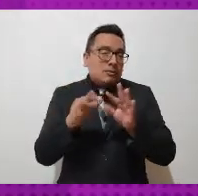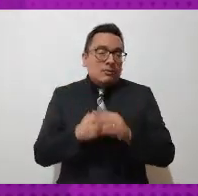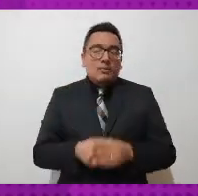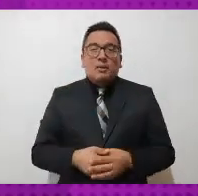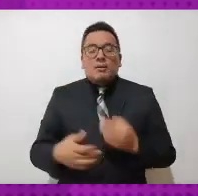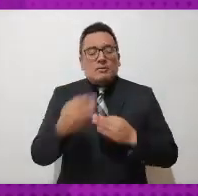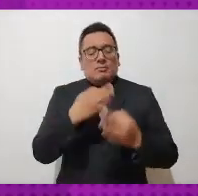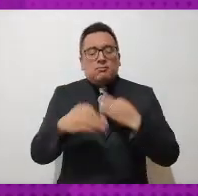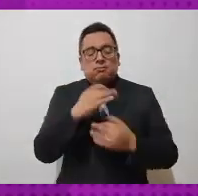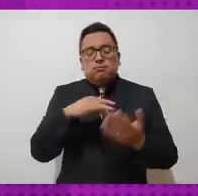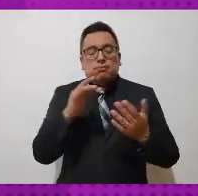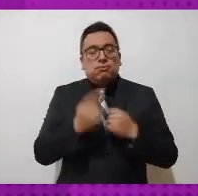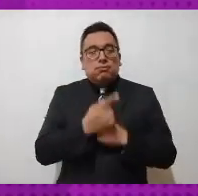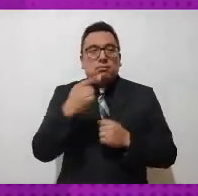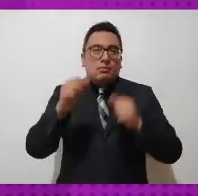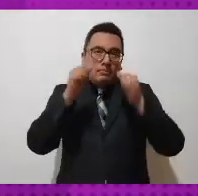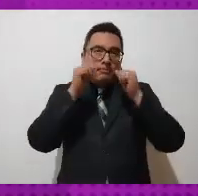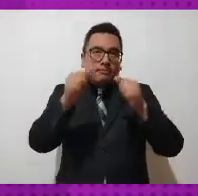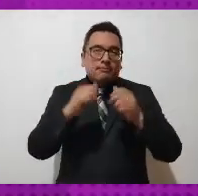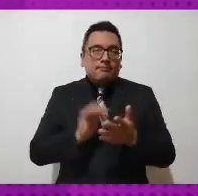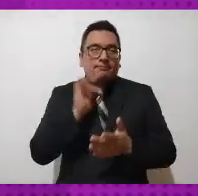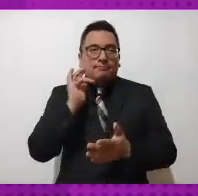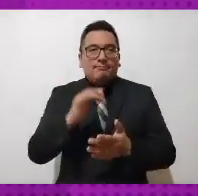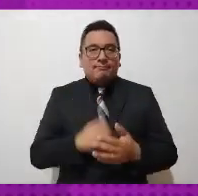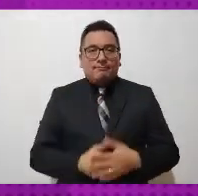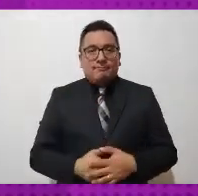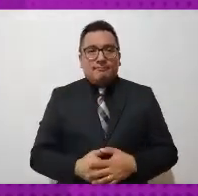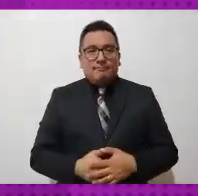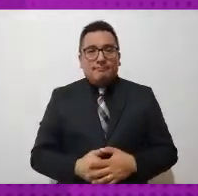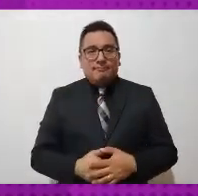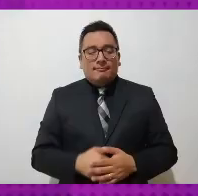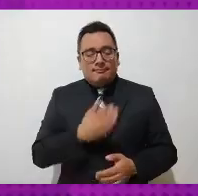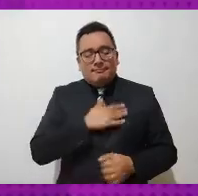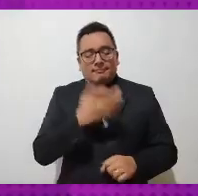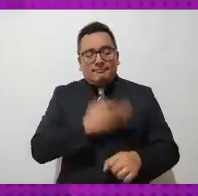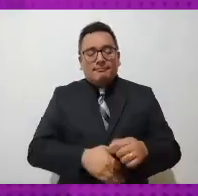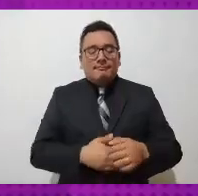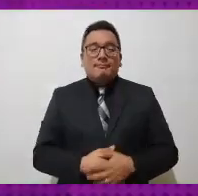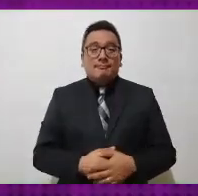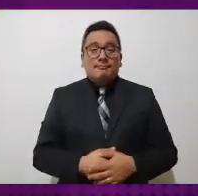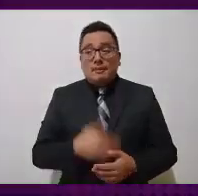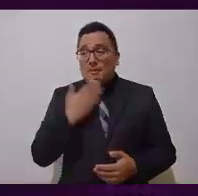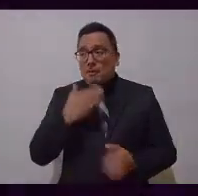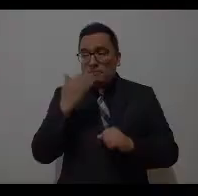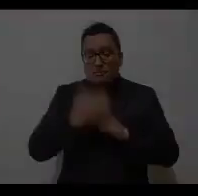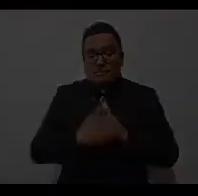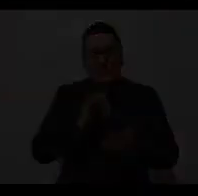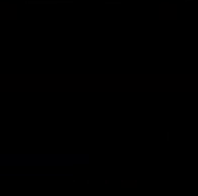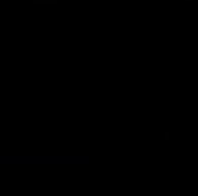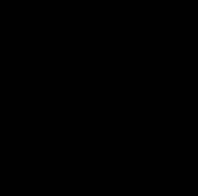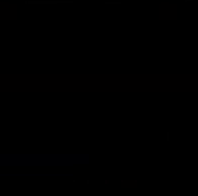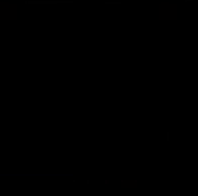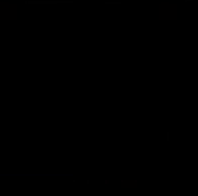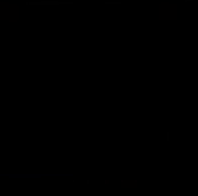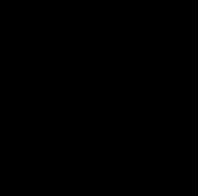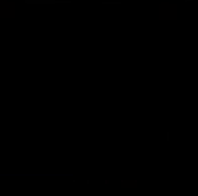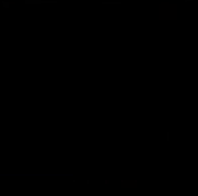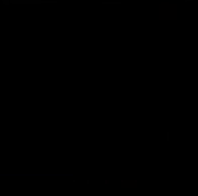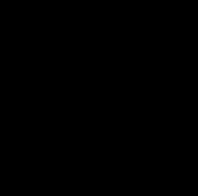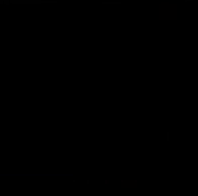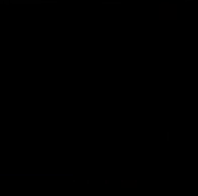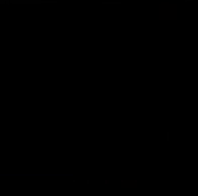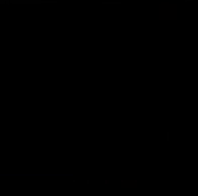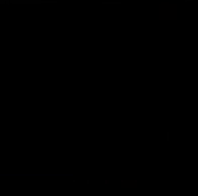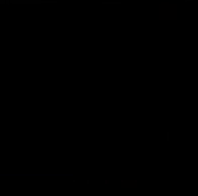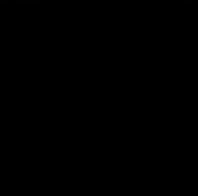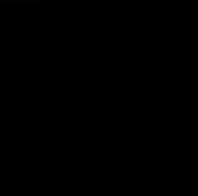de hoy, a todos y a todas por habernos acompañado. Muchas gracias. Buenas tardes. Y bueno, fue todo. Muchísimas gracias